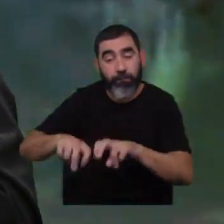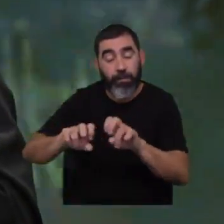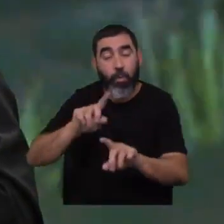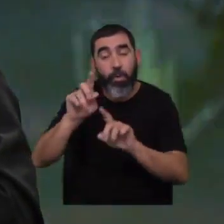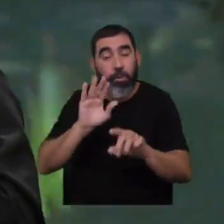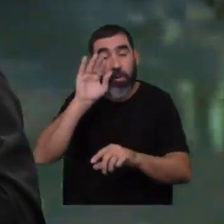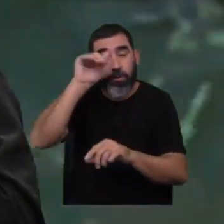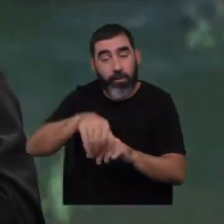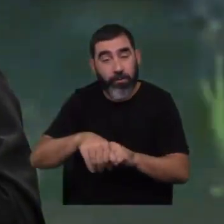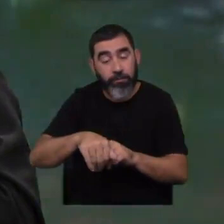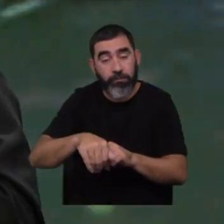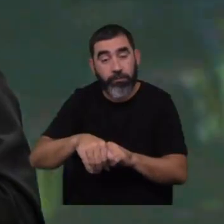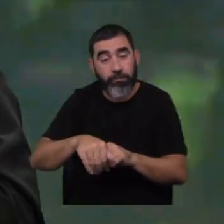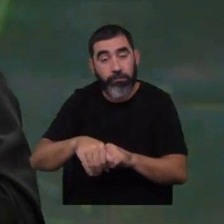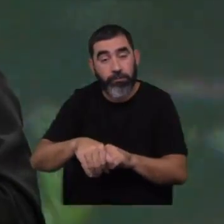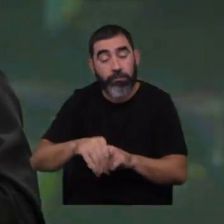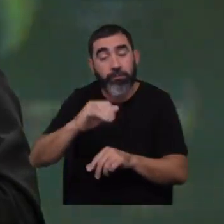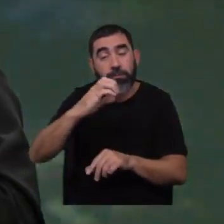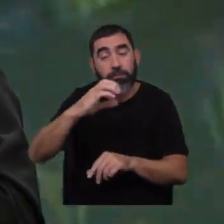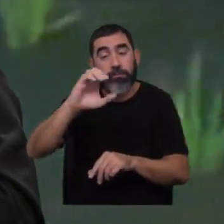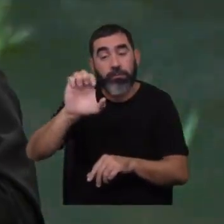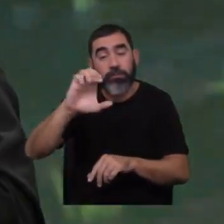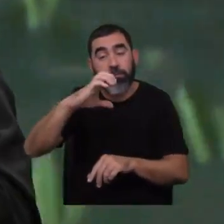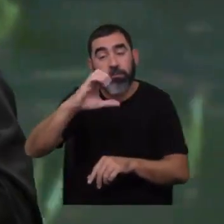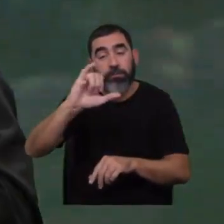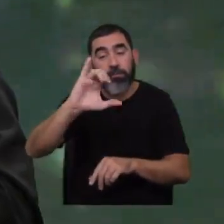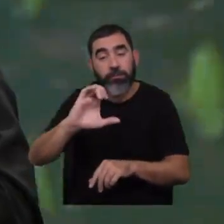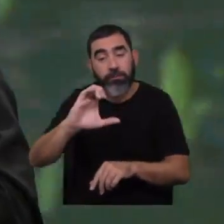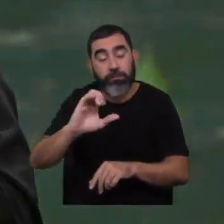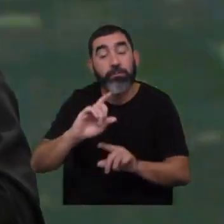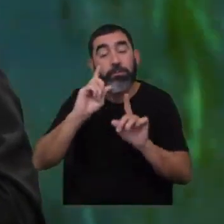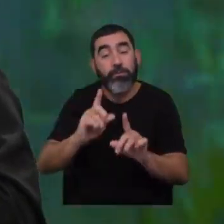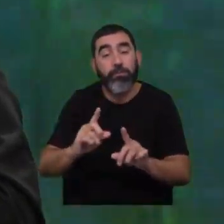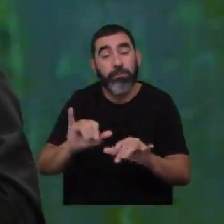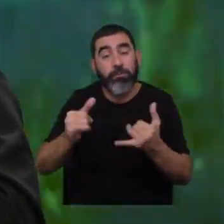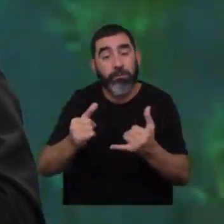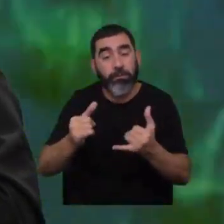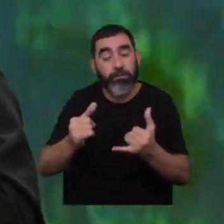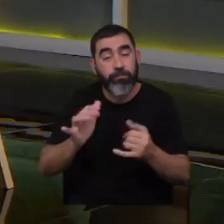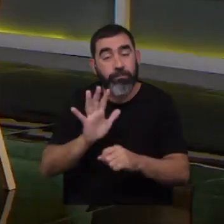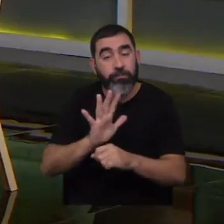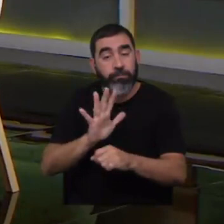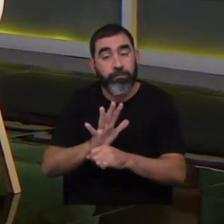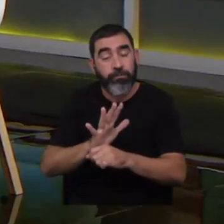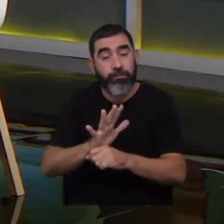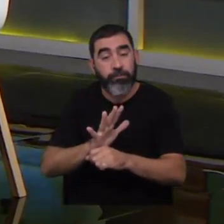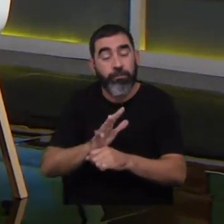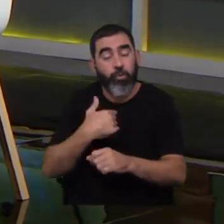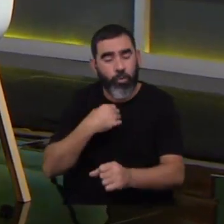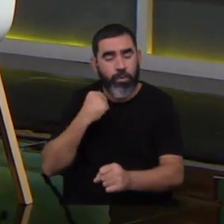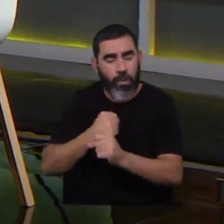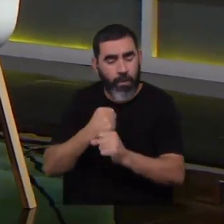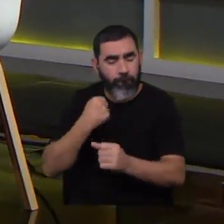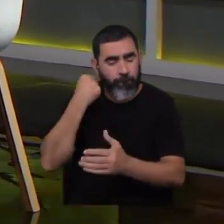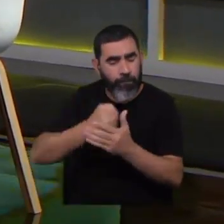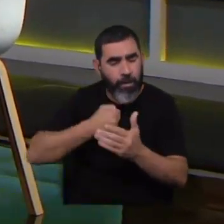UDELAR, un trabajo que se ha hecho con la gente de la CSIC. Y particularmente con un gorro de FICE he trabajado bastante,